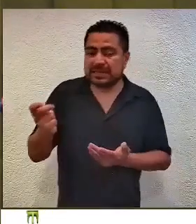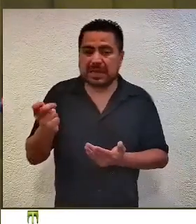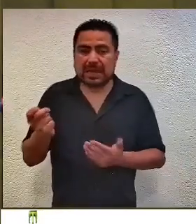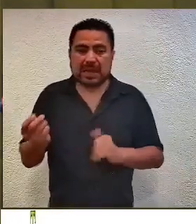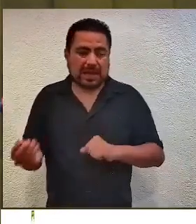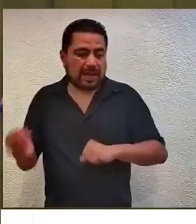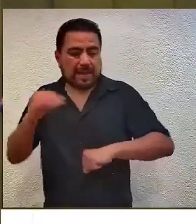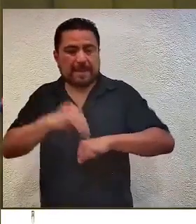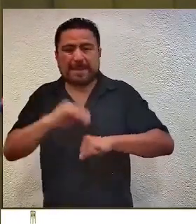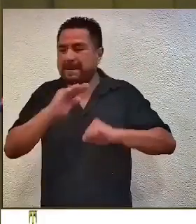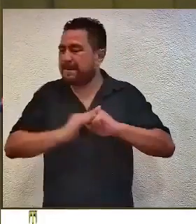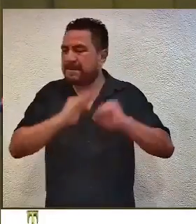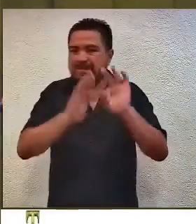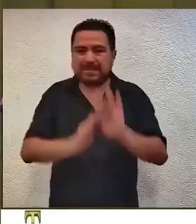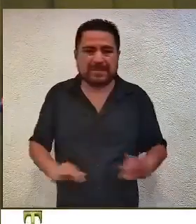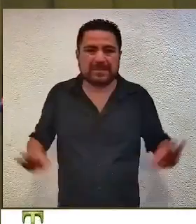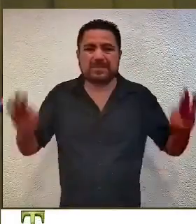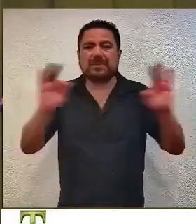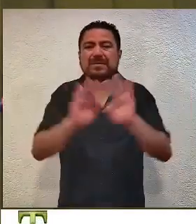fundamental